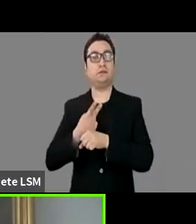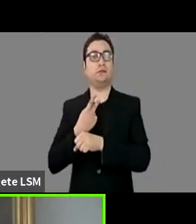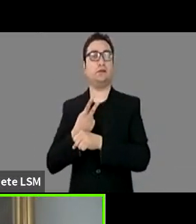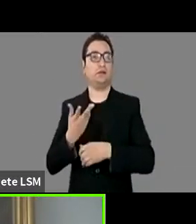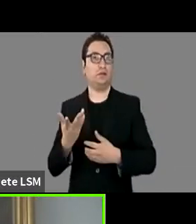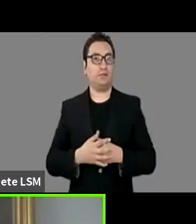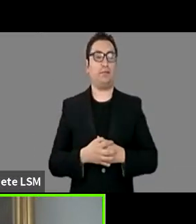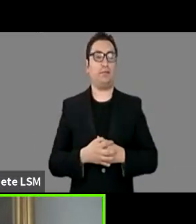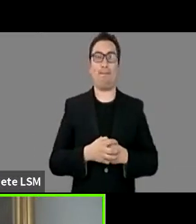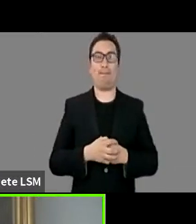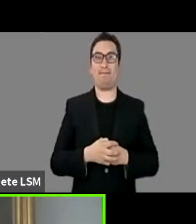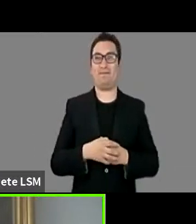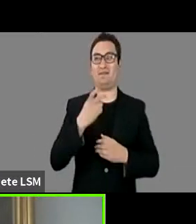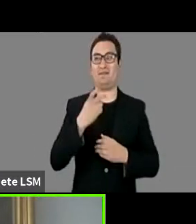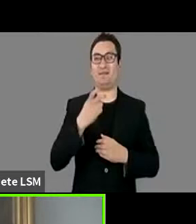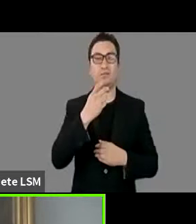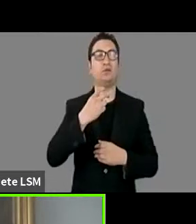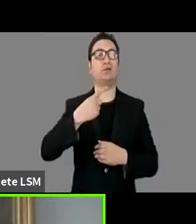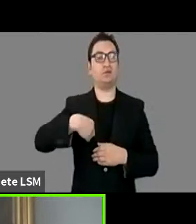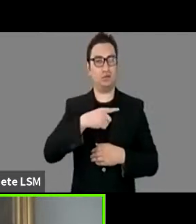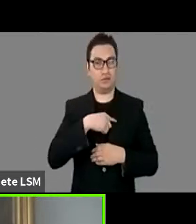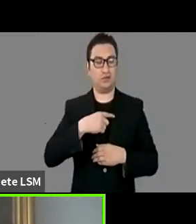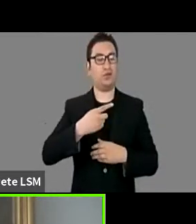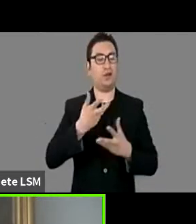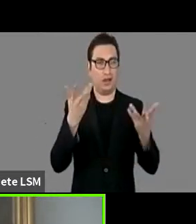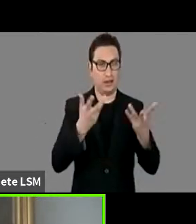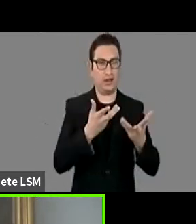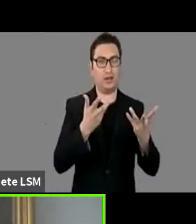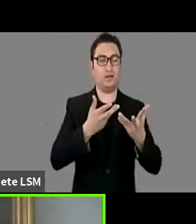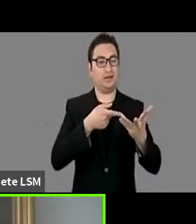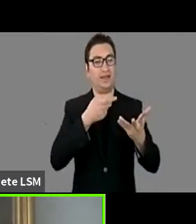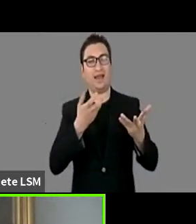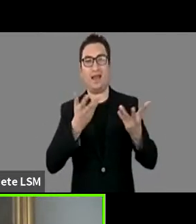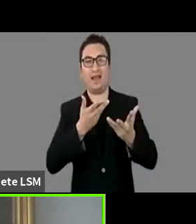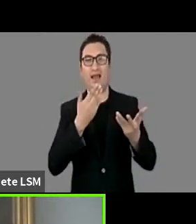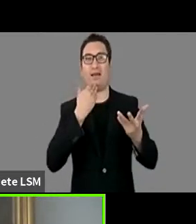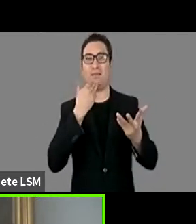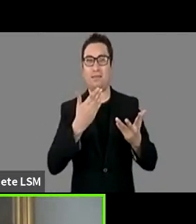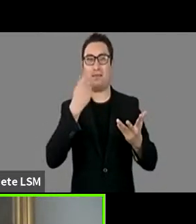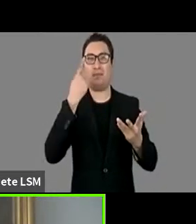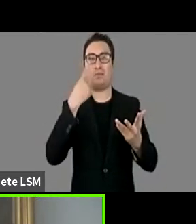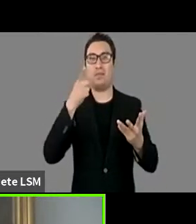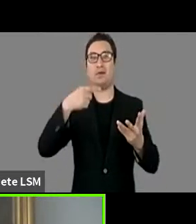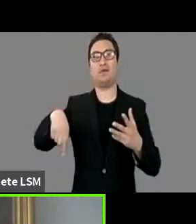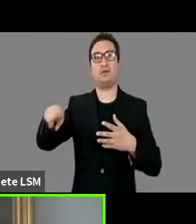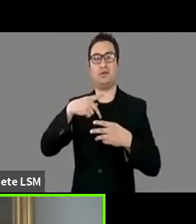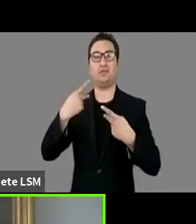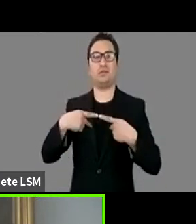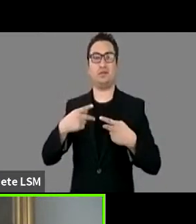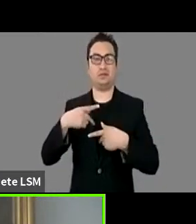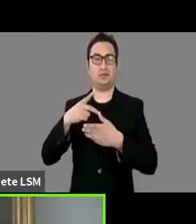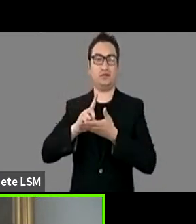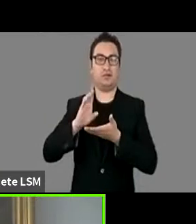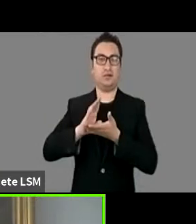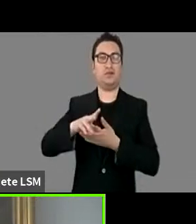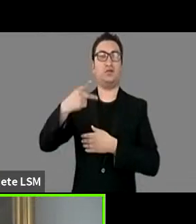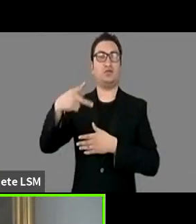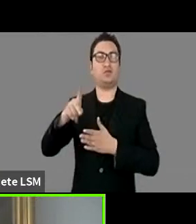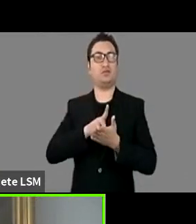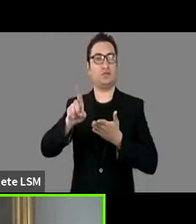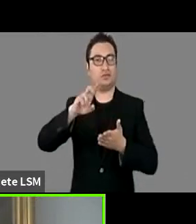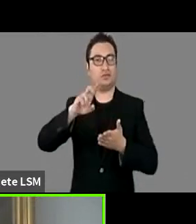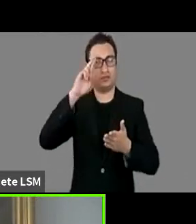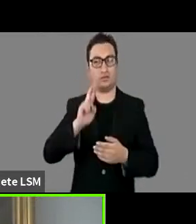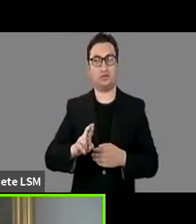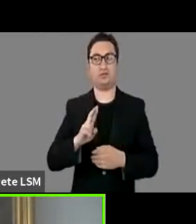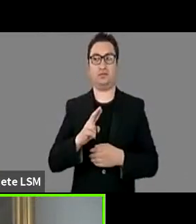empezar a implementar algunas buenas prácticas para poder garantizarle los derechos a todas estas personas. Por eso me alegra